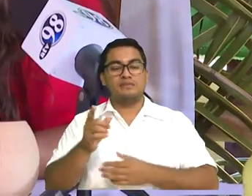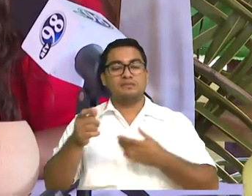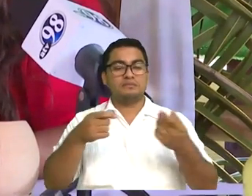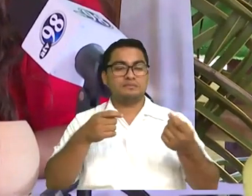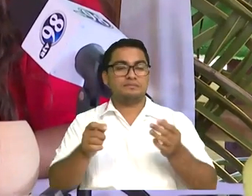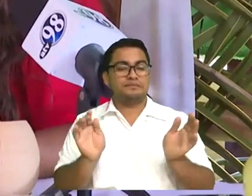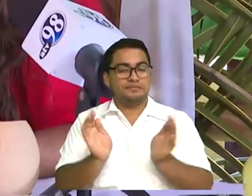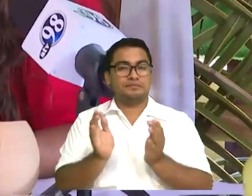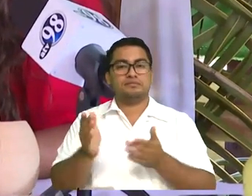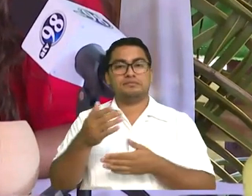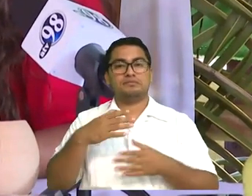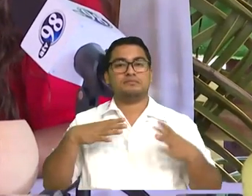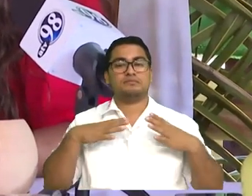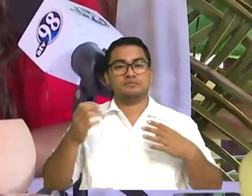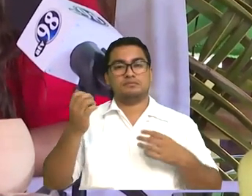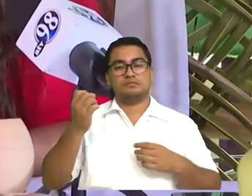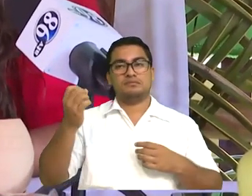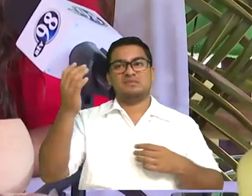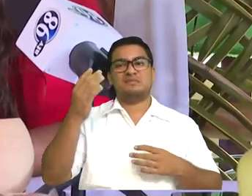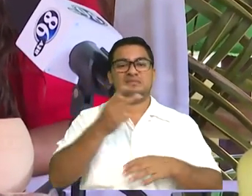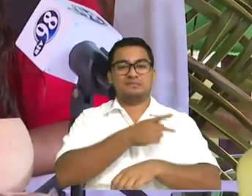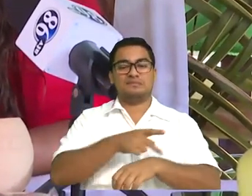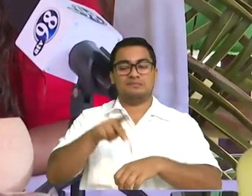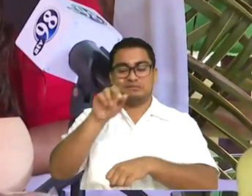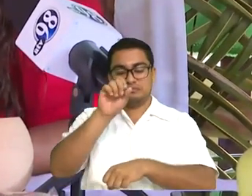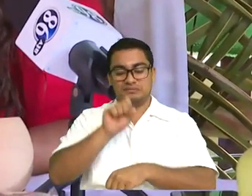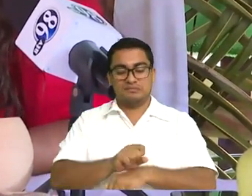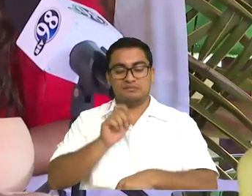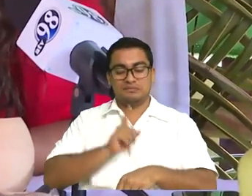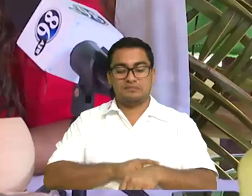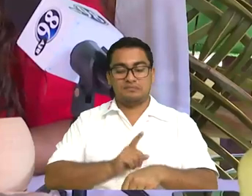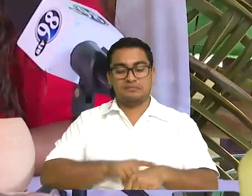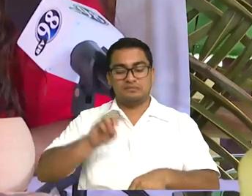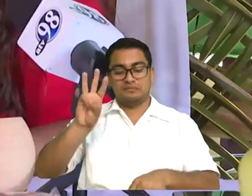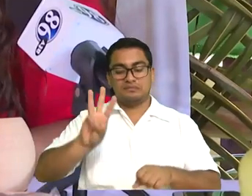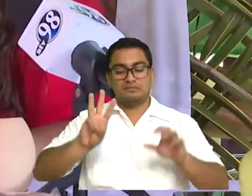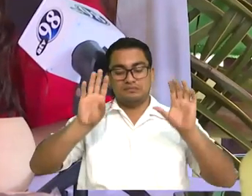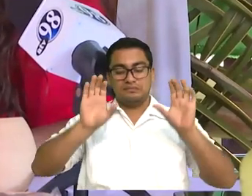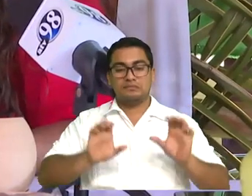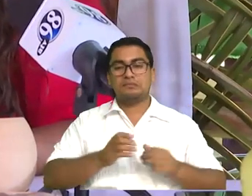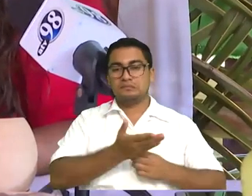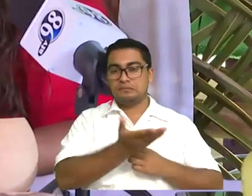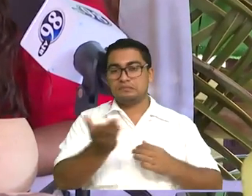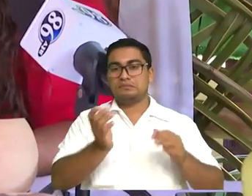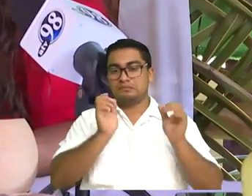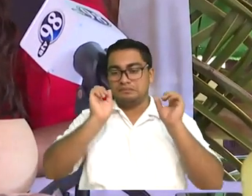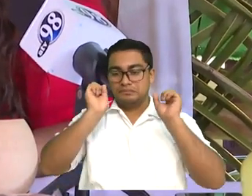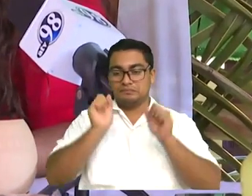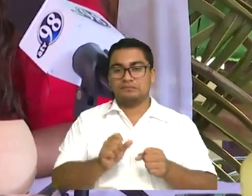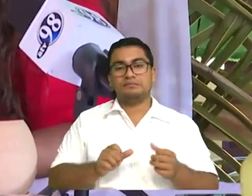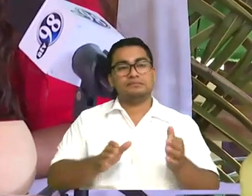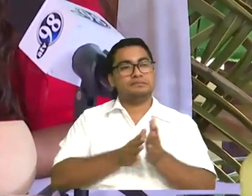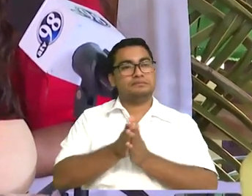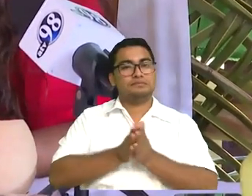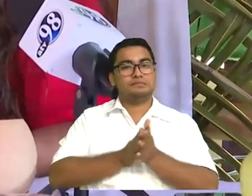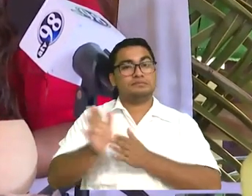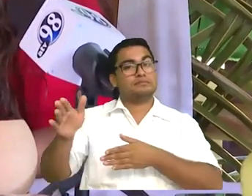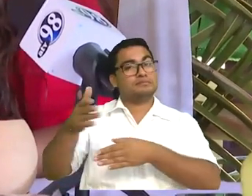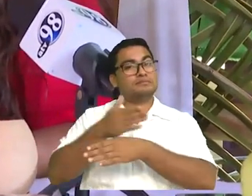en relación al verano en el Puerto Salvador Allende a partir de las 3 de la tarde, donde usted podrá encontrar todos